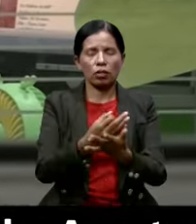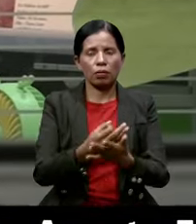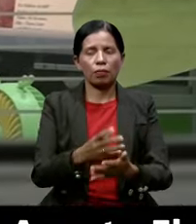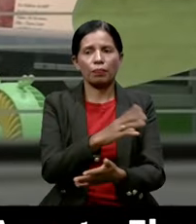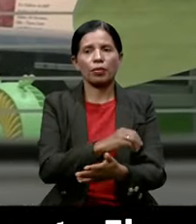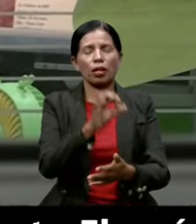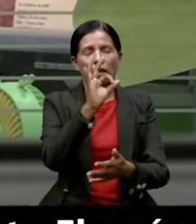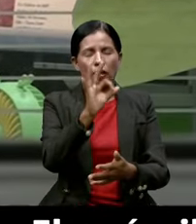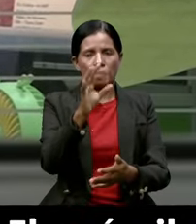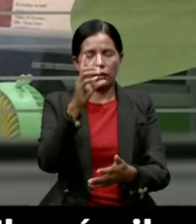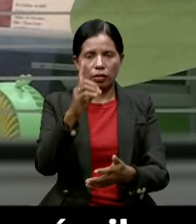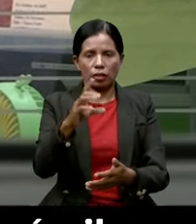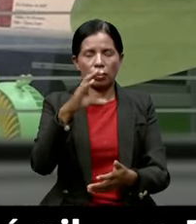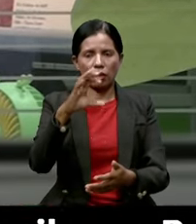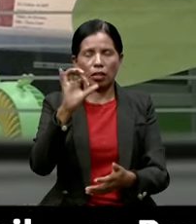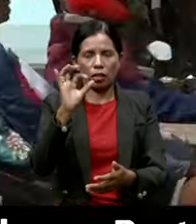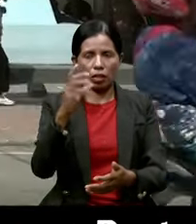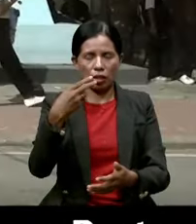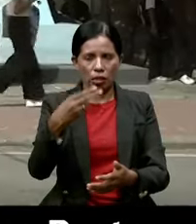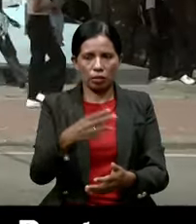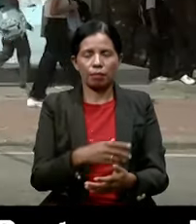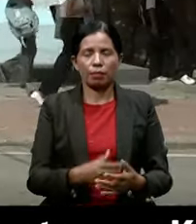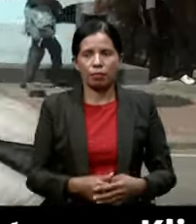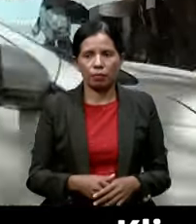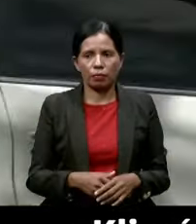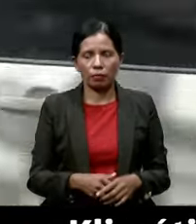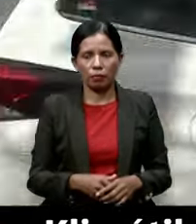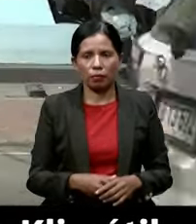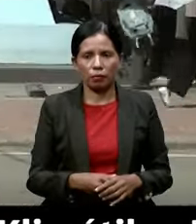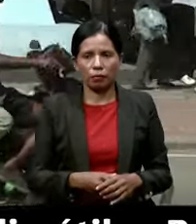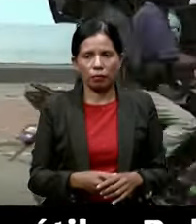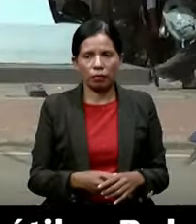o Fundo de Desenvolvimento Capital Humano. Lamberto da Silva, Merenciana Martins, GMN.